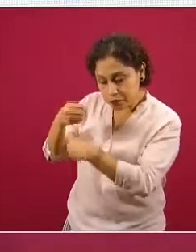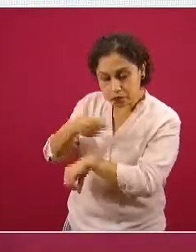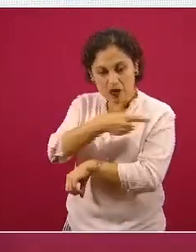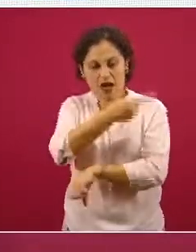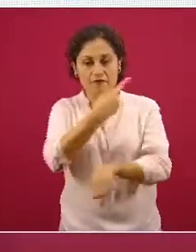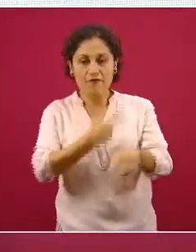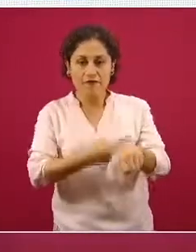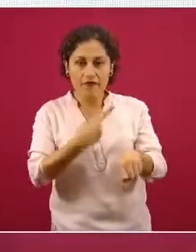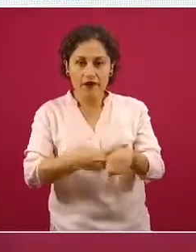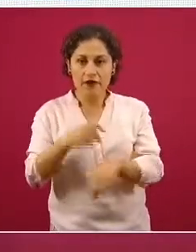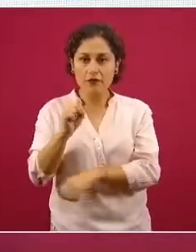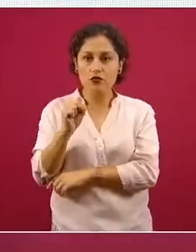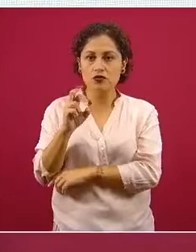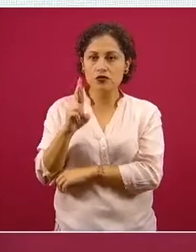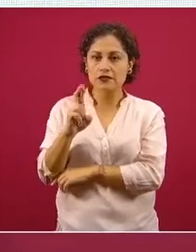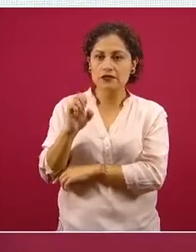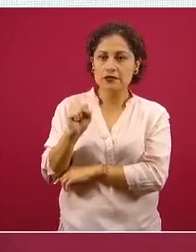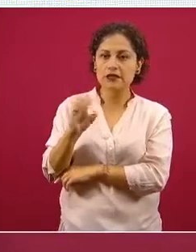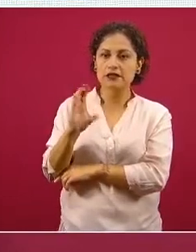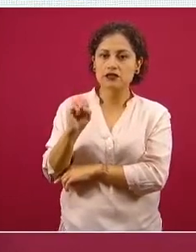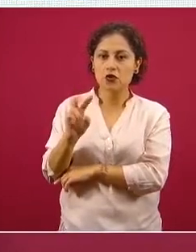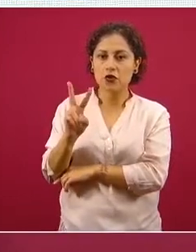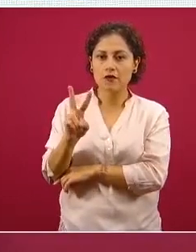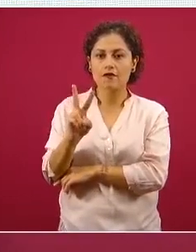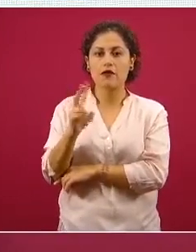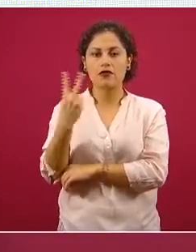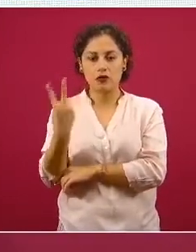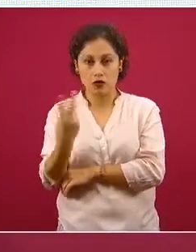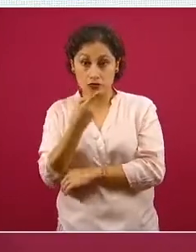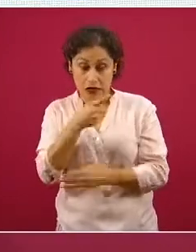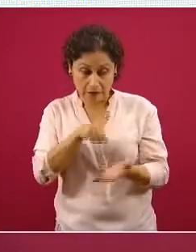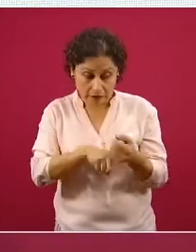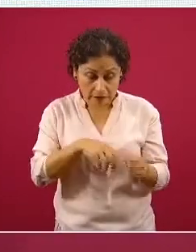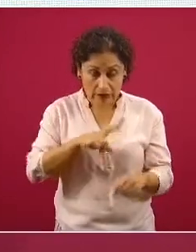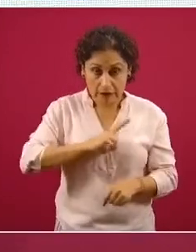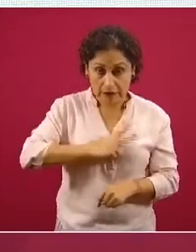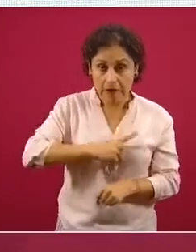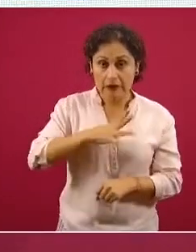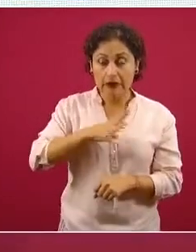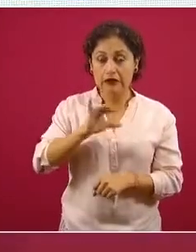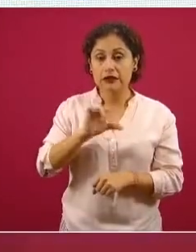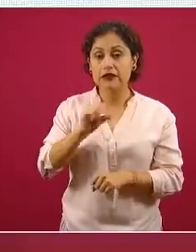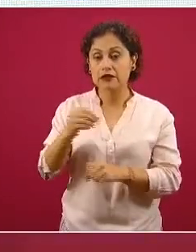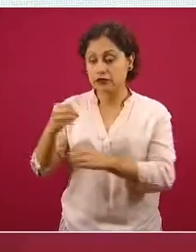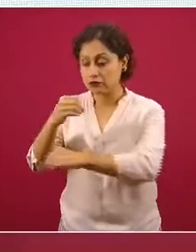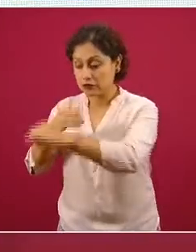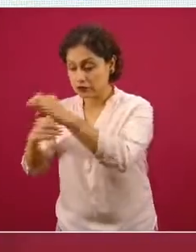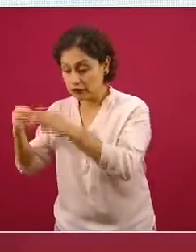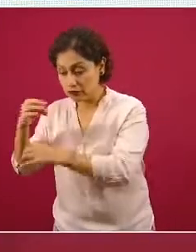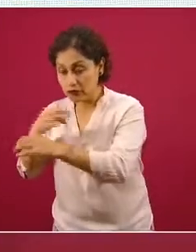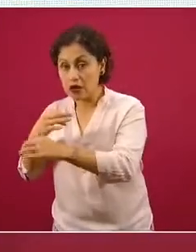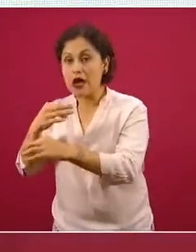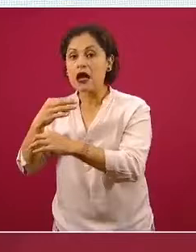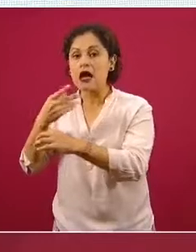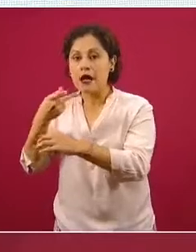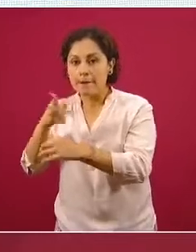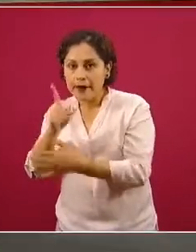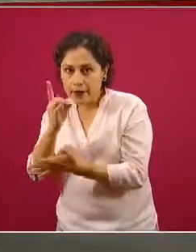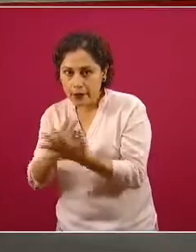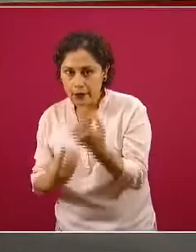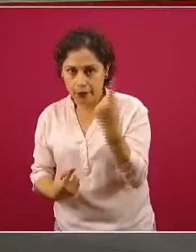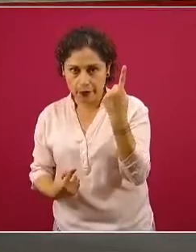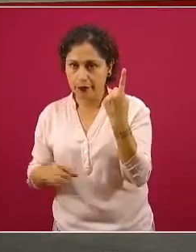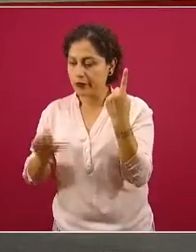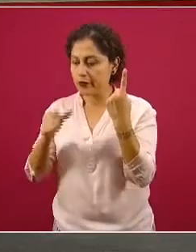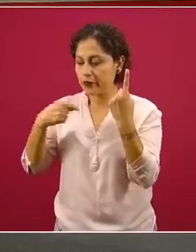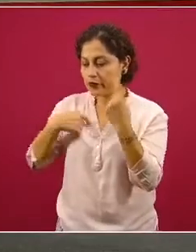presencia del virus SARS-CoV-2, esa misma muestra se procesa para otros virus respiratorios. En el caso de México,